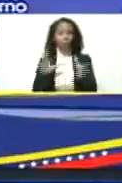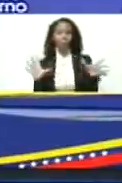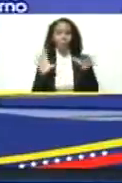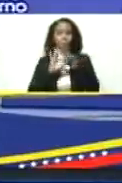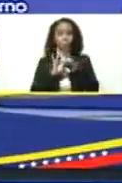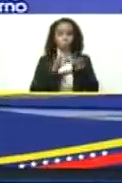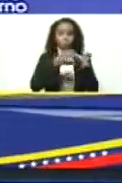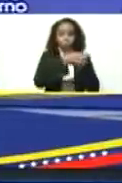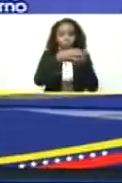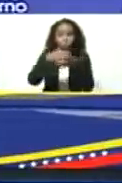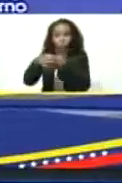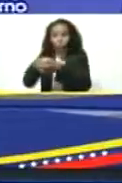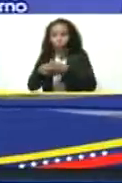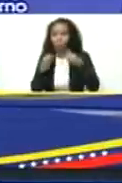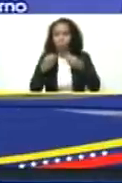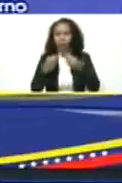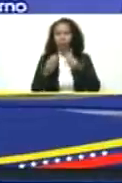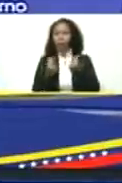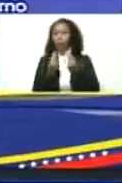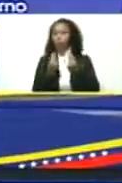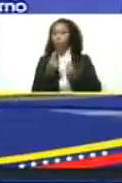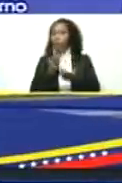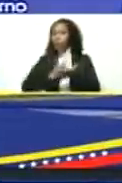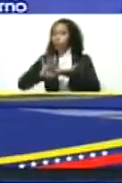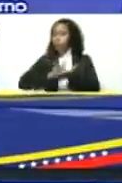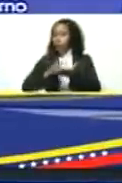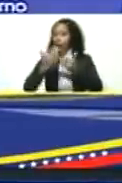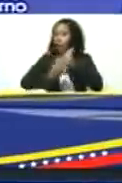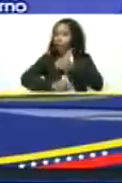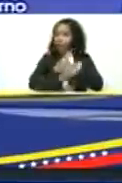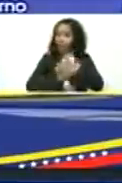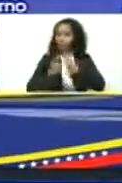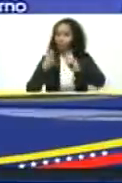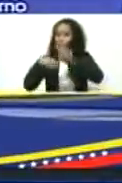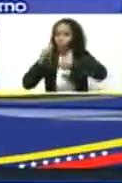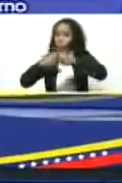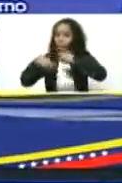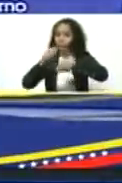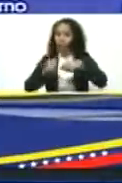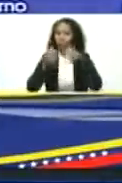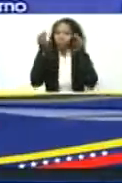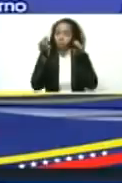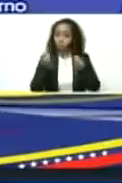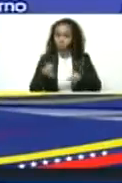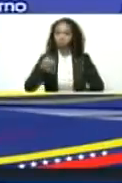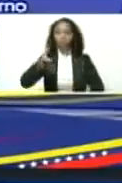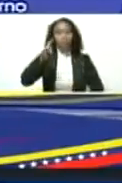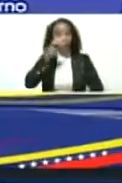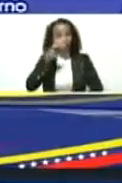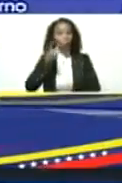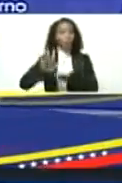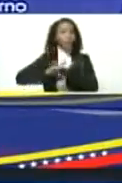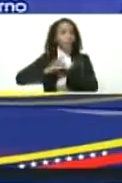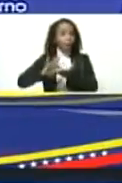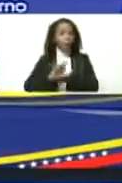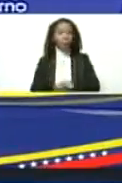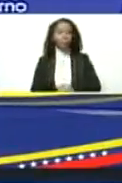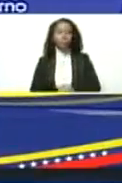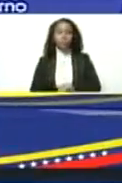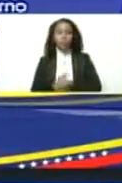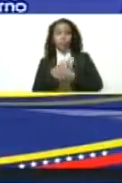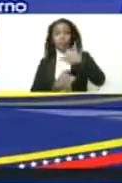equipos para la economía digital, para el avance del comercio justo, seguro, digital, de